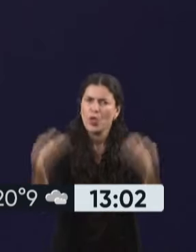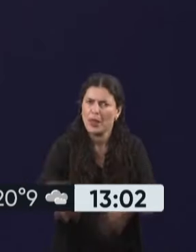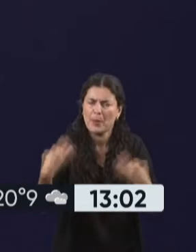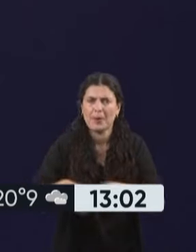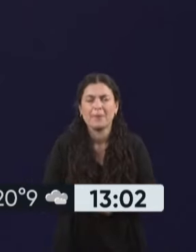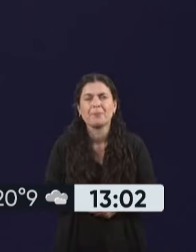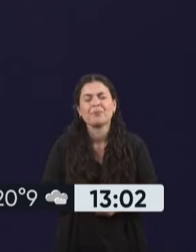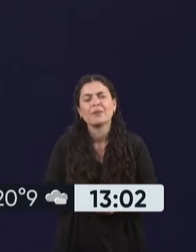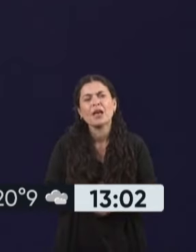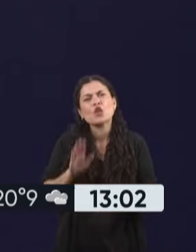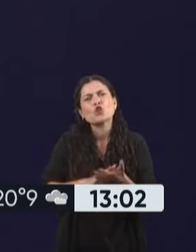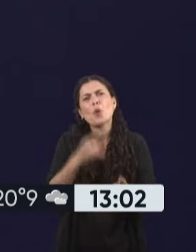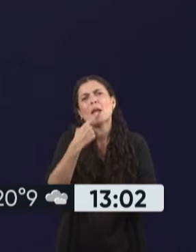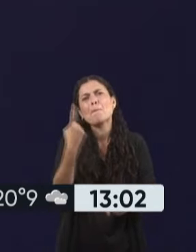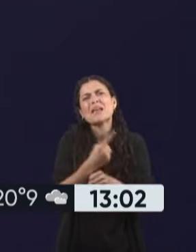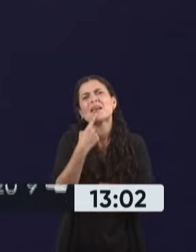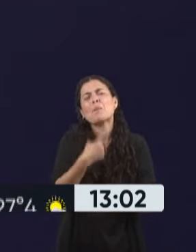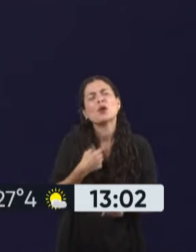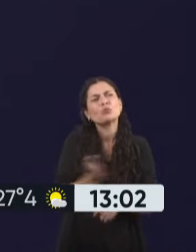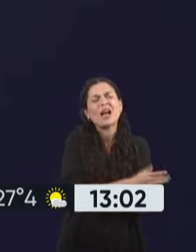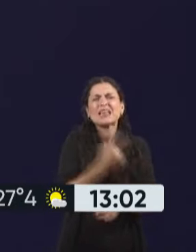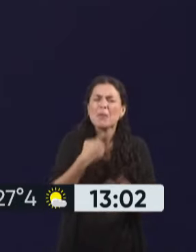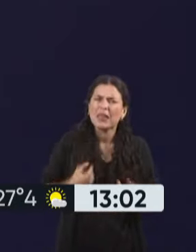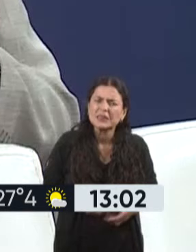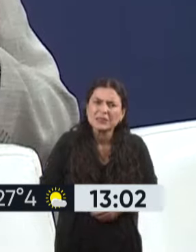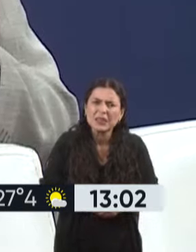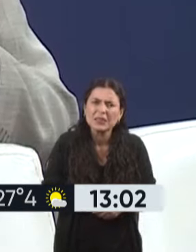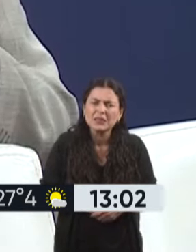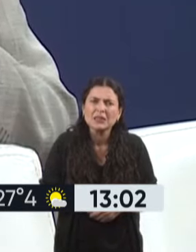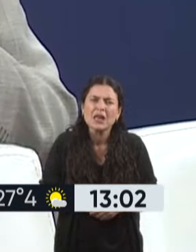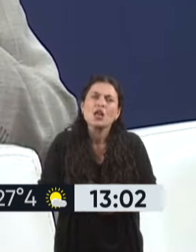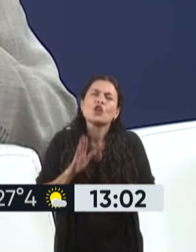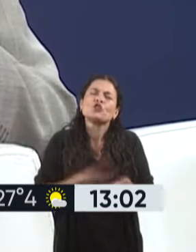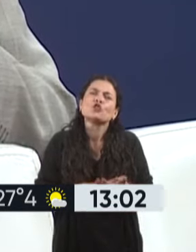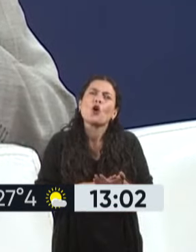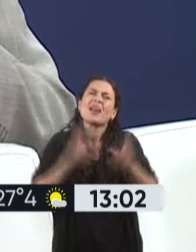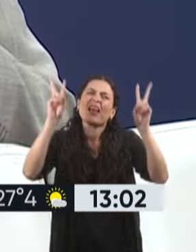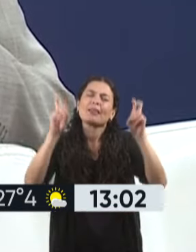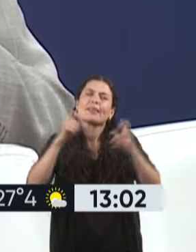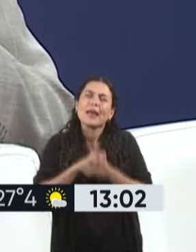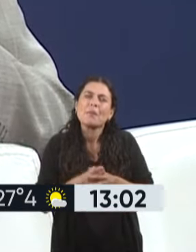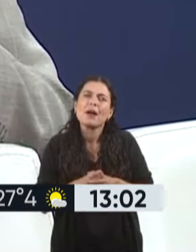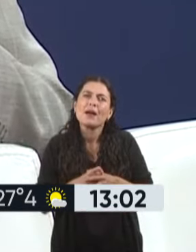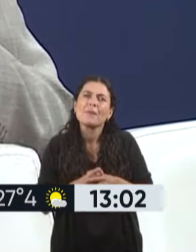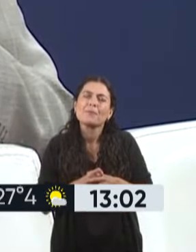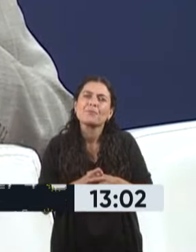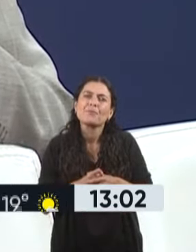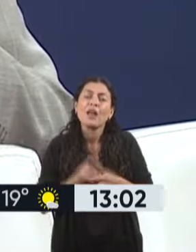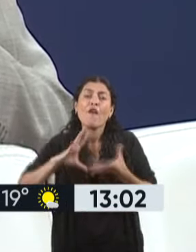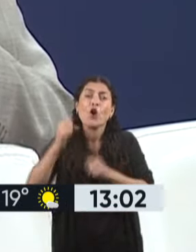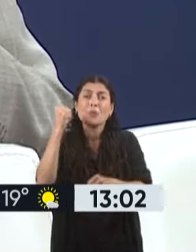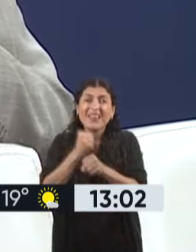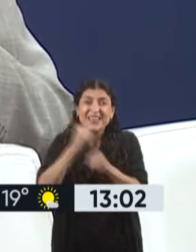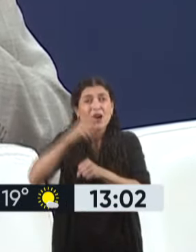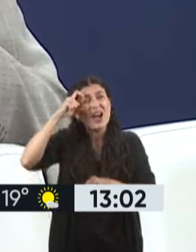primera pregunta, ¿cuál era la primera pregunta? Respecto al tema del Código de Funcionario Público, acabo de leer